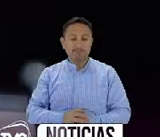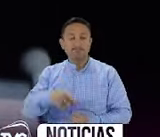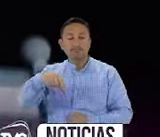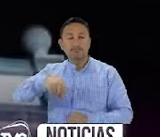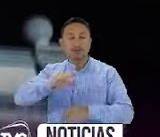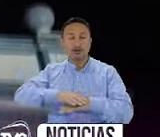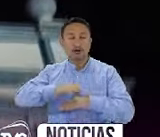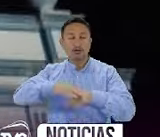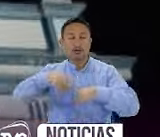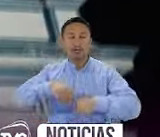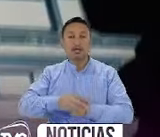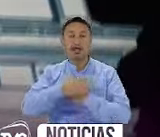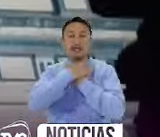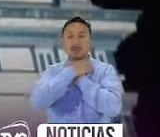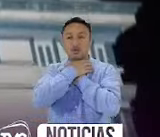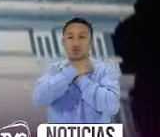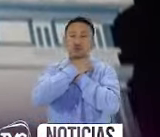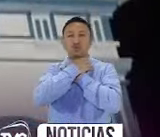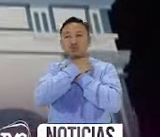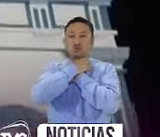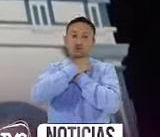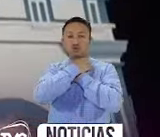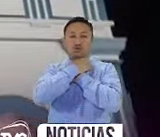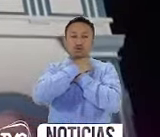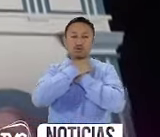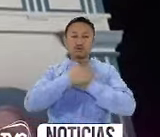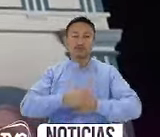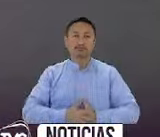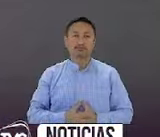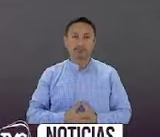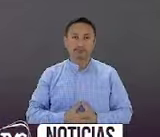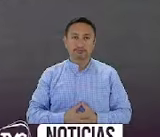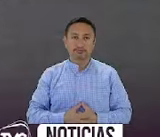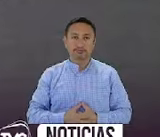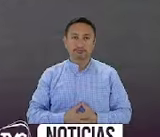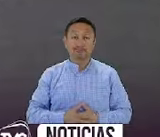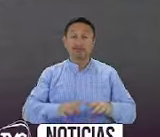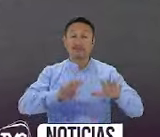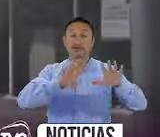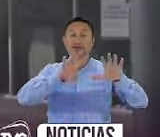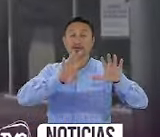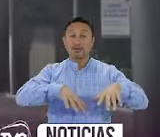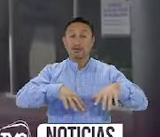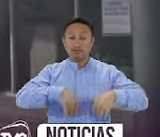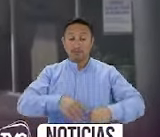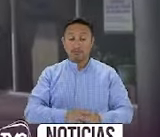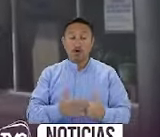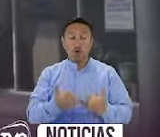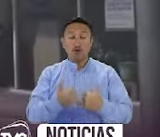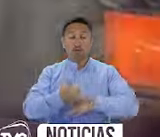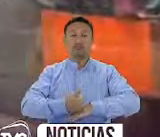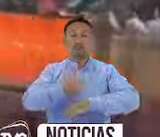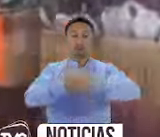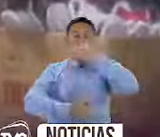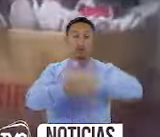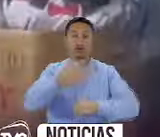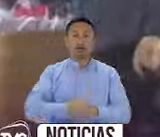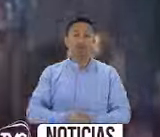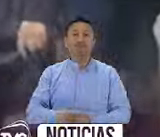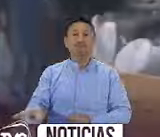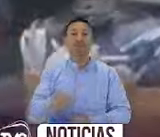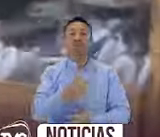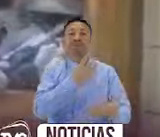vías respiratorias. Tras 9 meses, se dicta sentencia, siendo esta la máxima